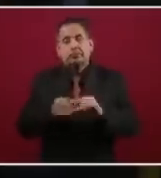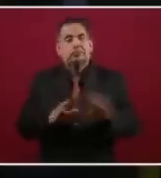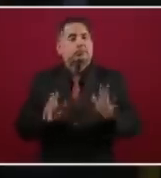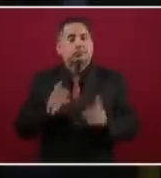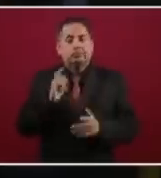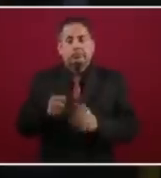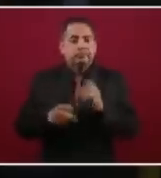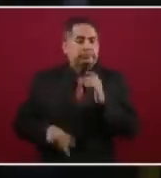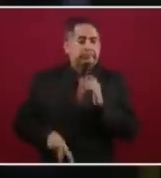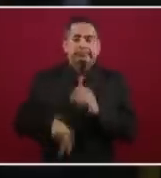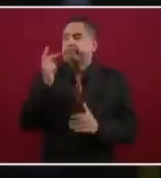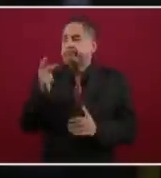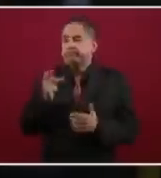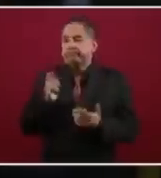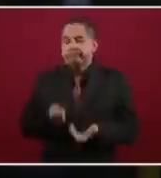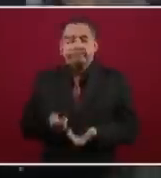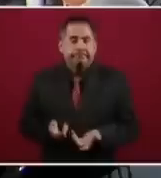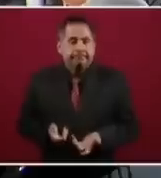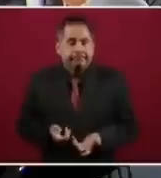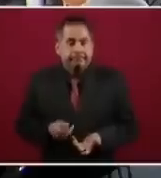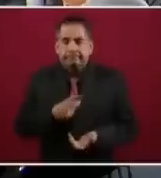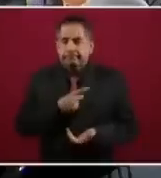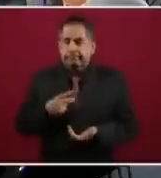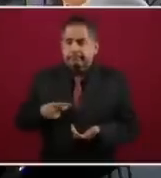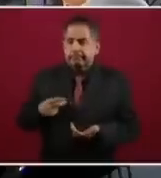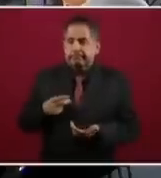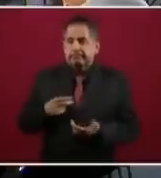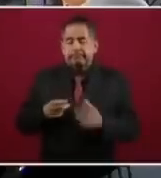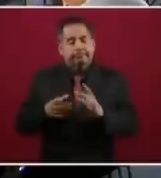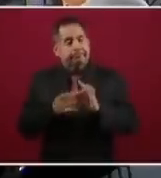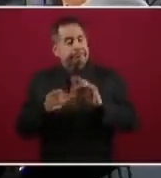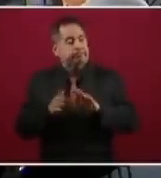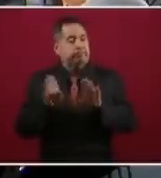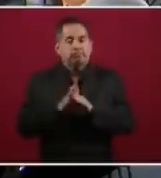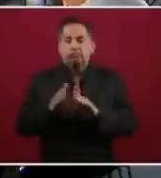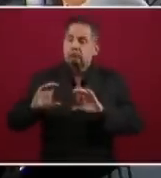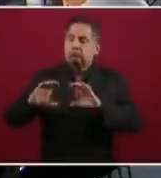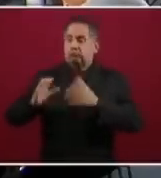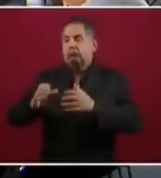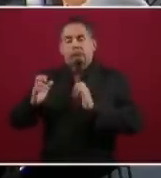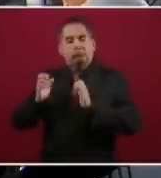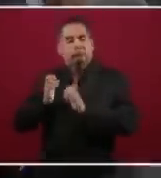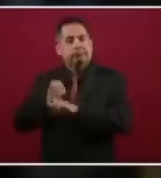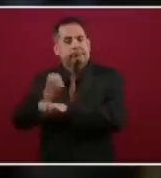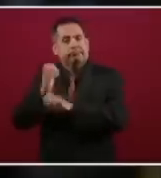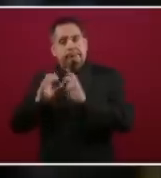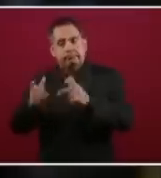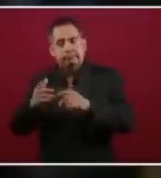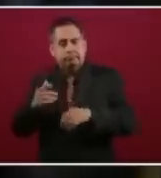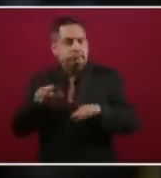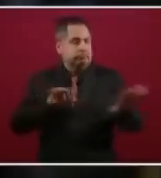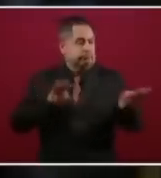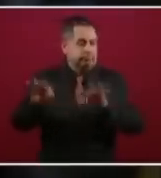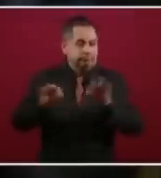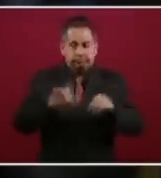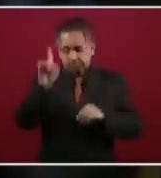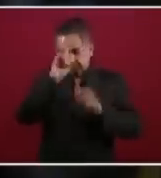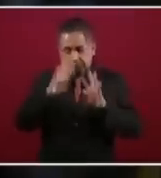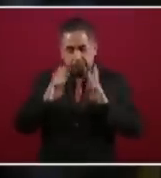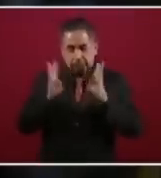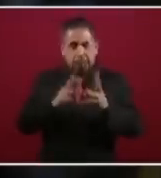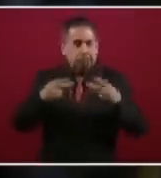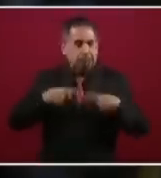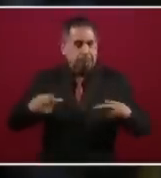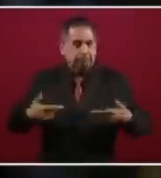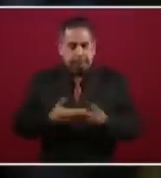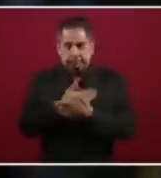ya vacío de poder, se tiene que declarar por medio del Congreso Estatal un Consejo Ciudadano. No lo han hecho,